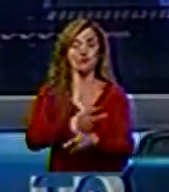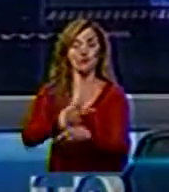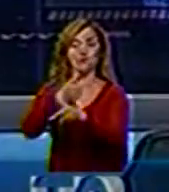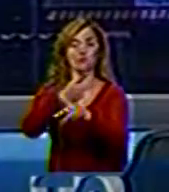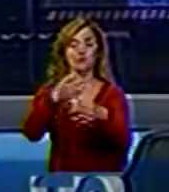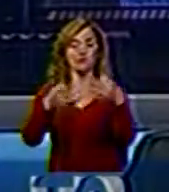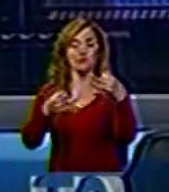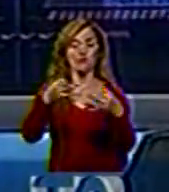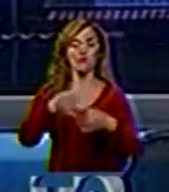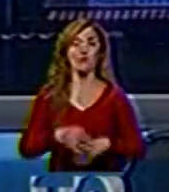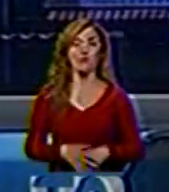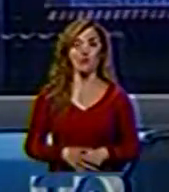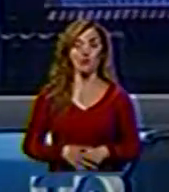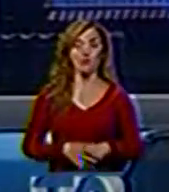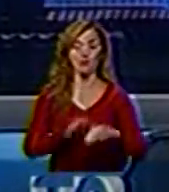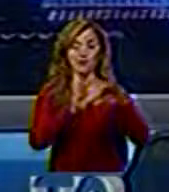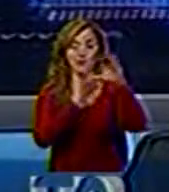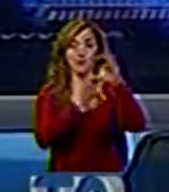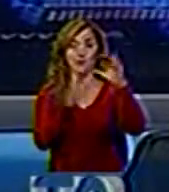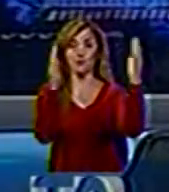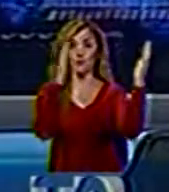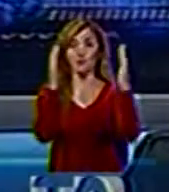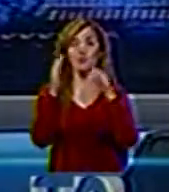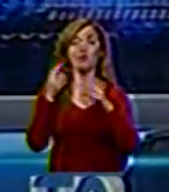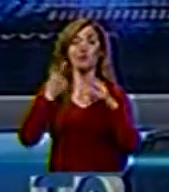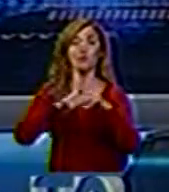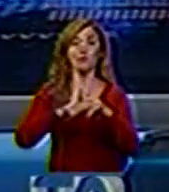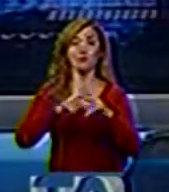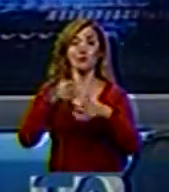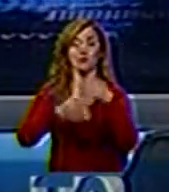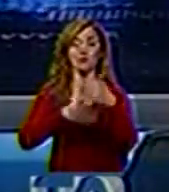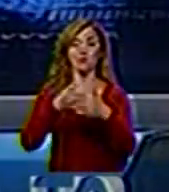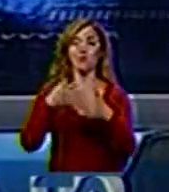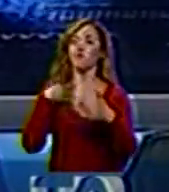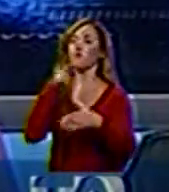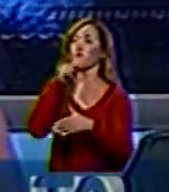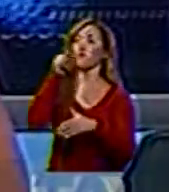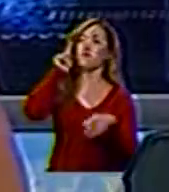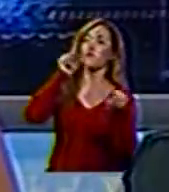Judicatura. El Consejo de Participación Transitorio inició la fase de impugnación.